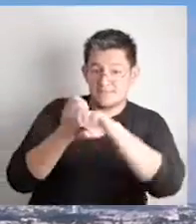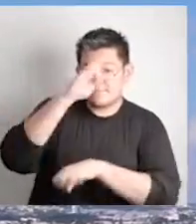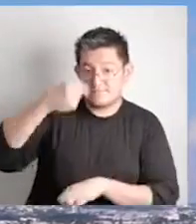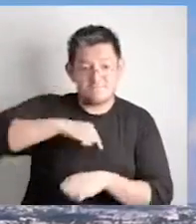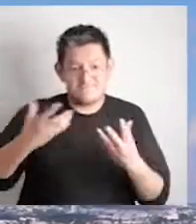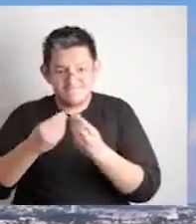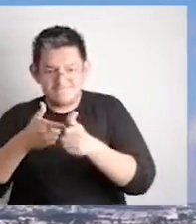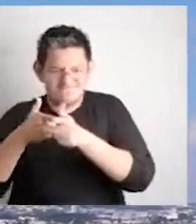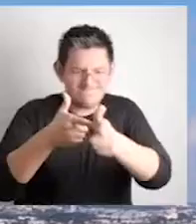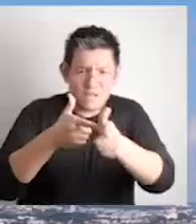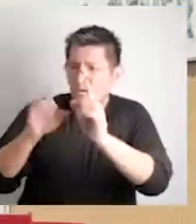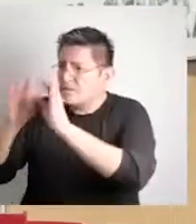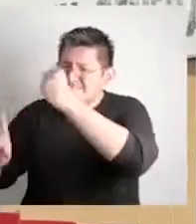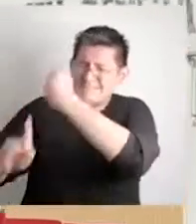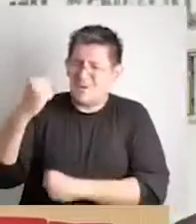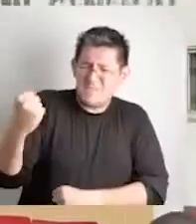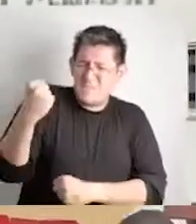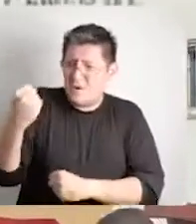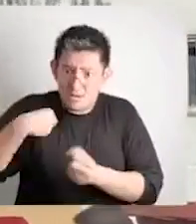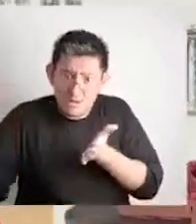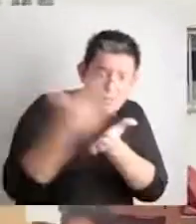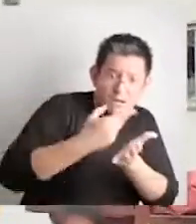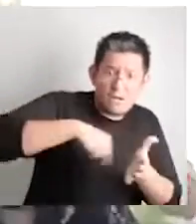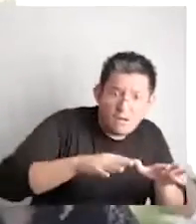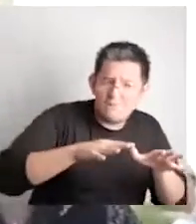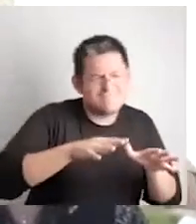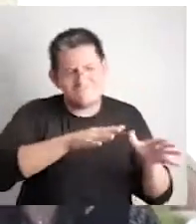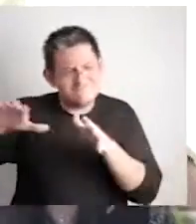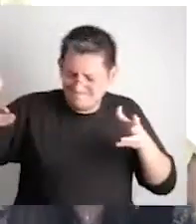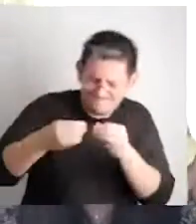En el DIF Nayarit, las adversidades no